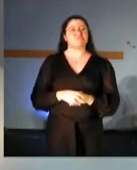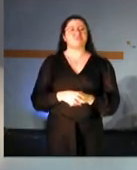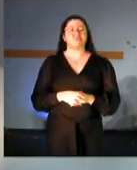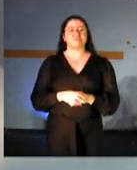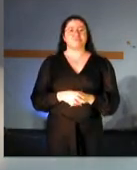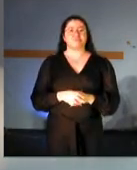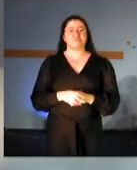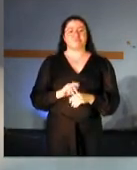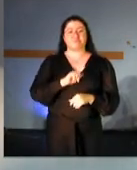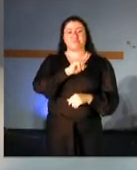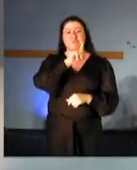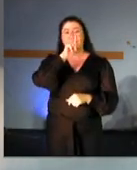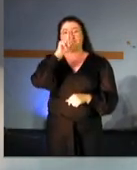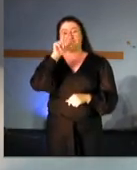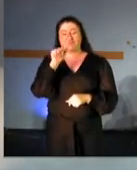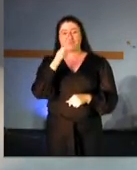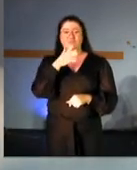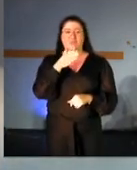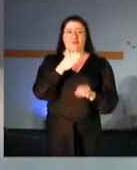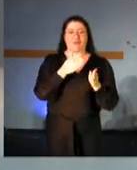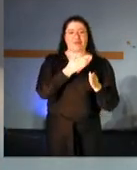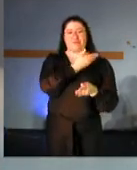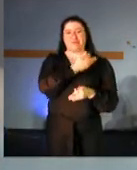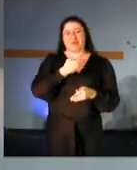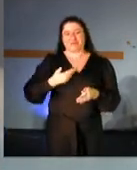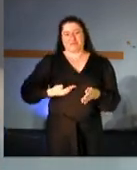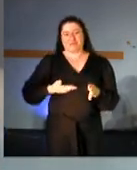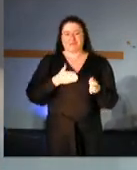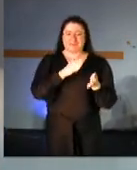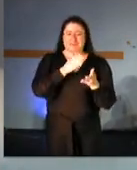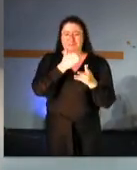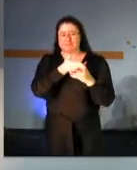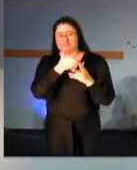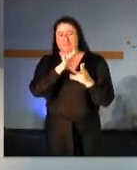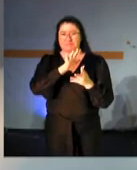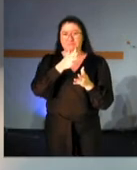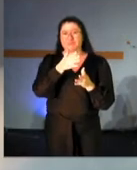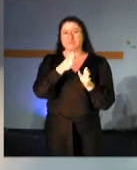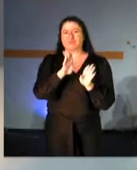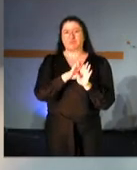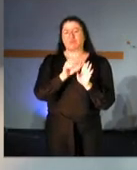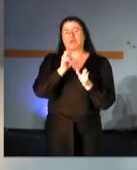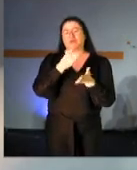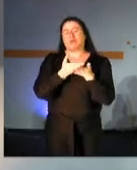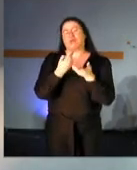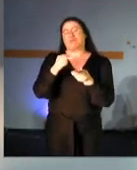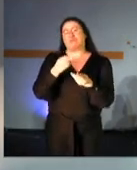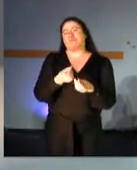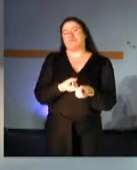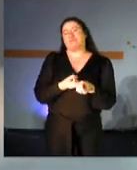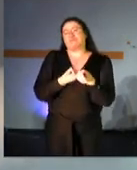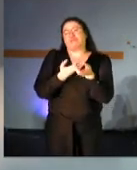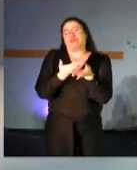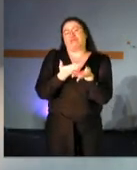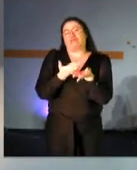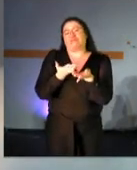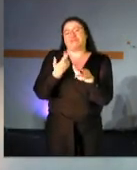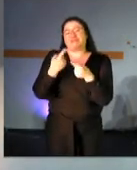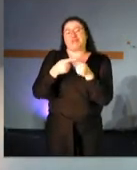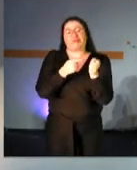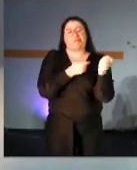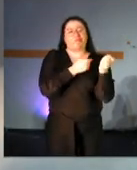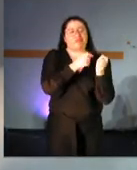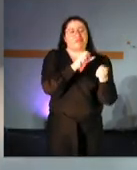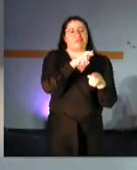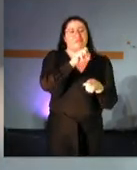después de un intervalo de otros presidentes que eran, sin embargo, pues meros prestanombres de los Somoza,